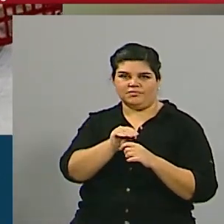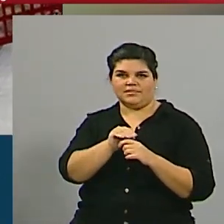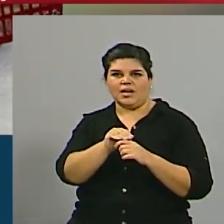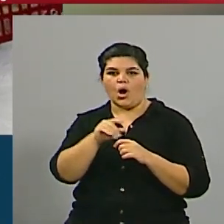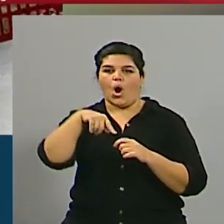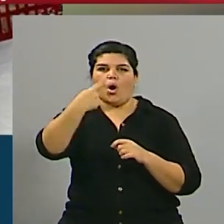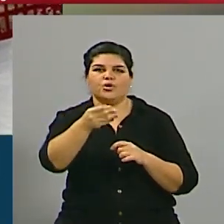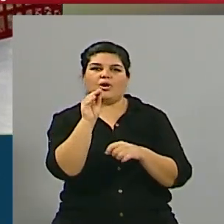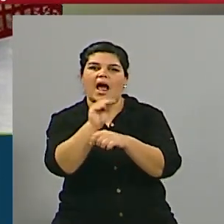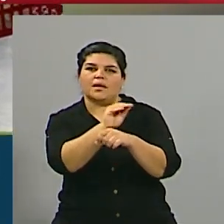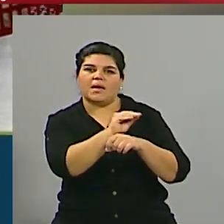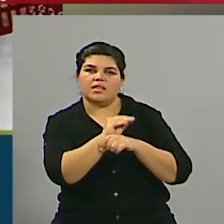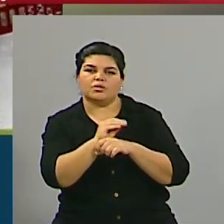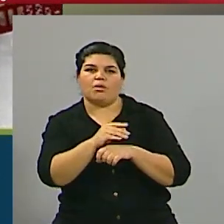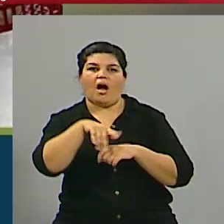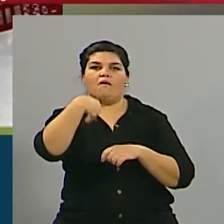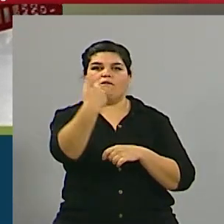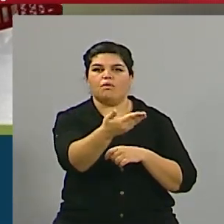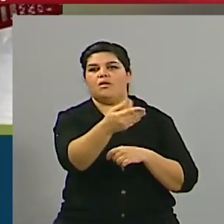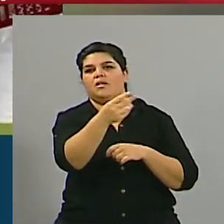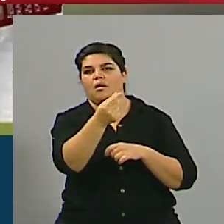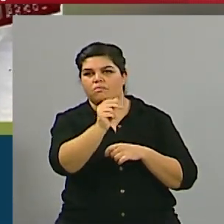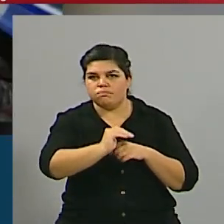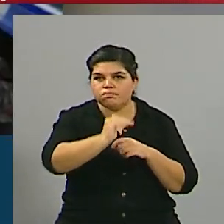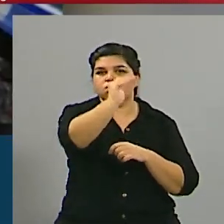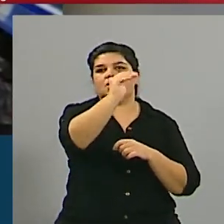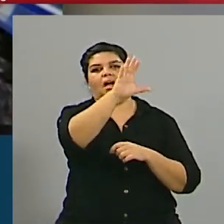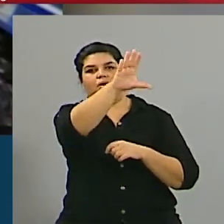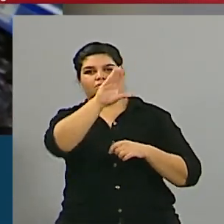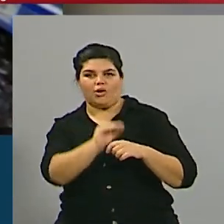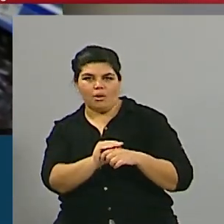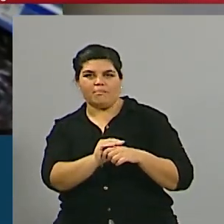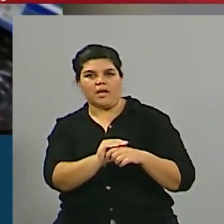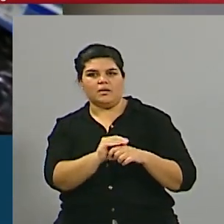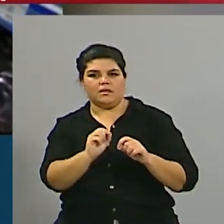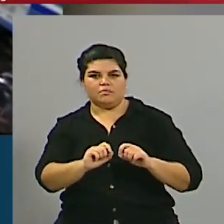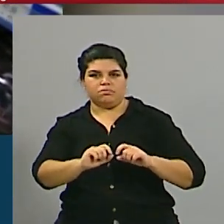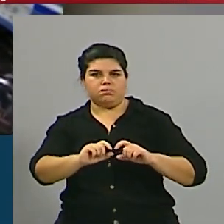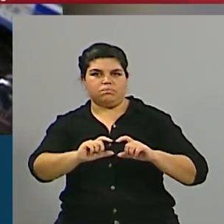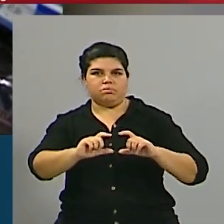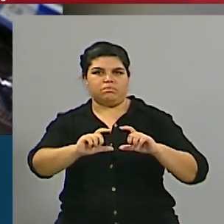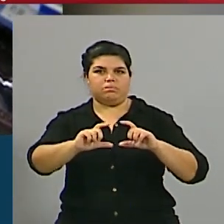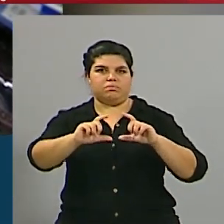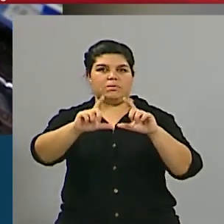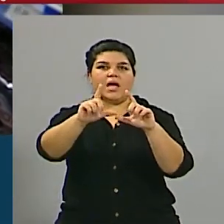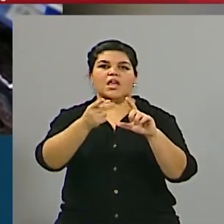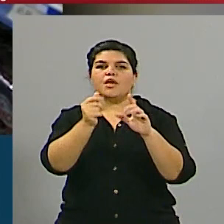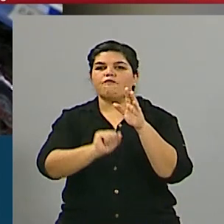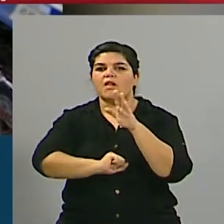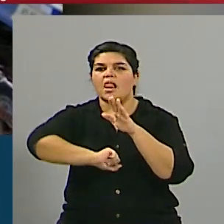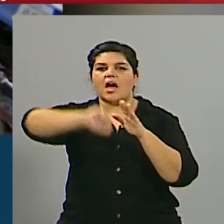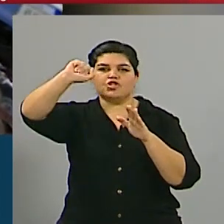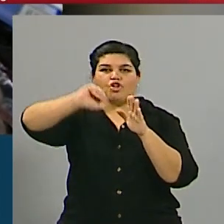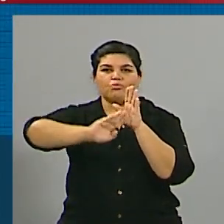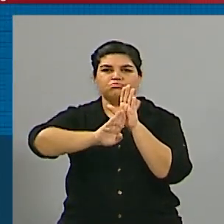sector tiene que resignar, ¿no?, alguna parte de su ganancia como para que esa inflación